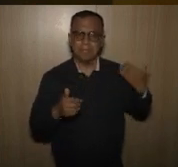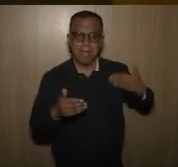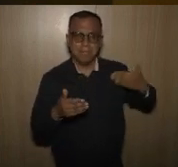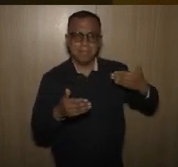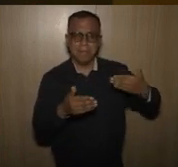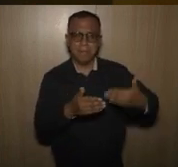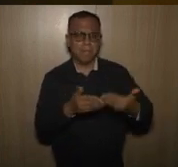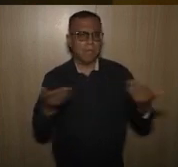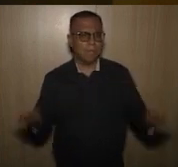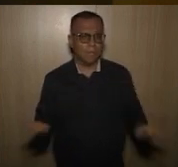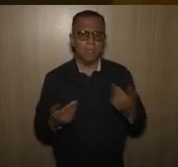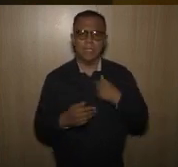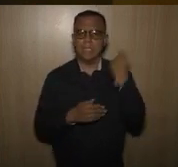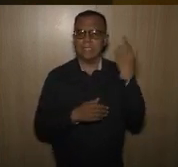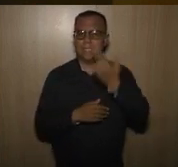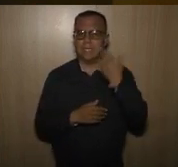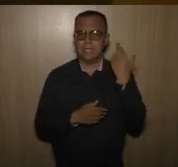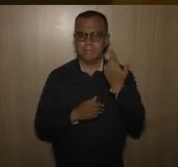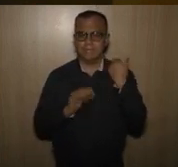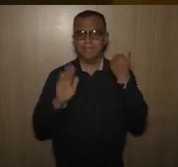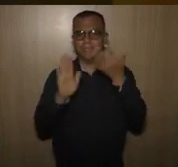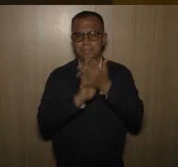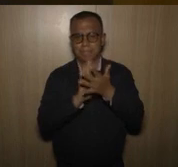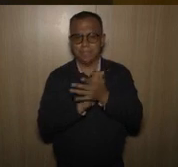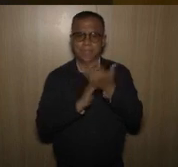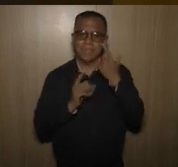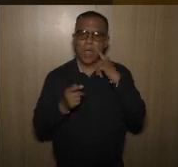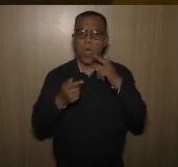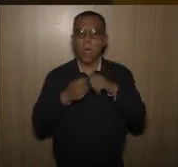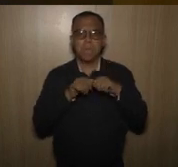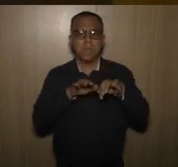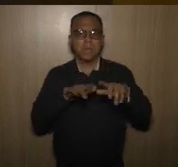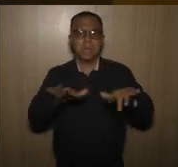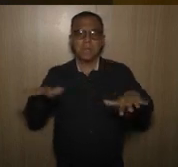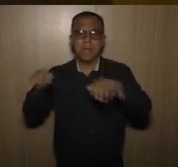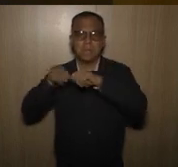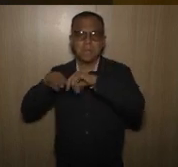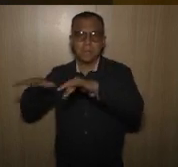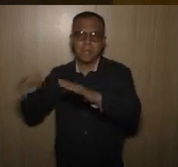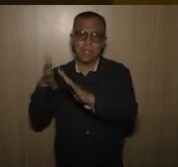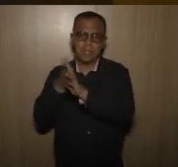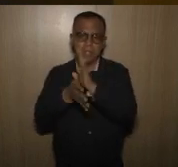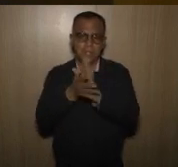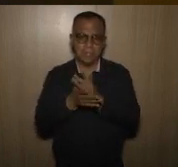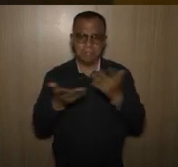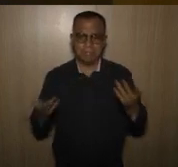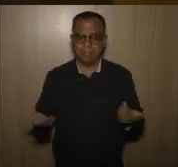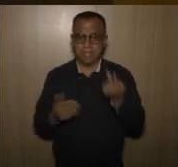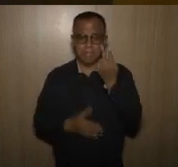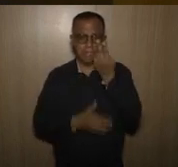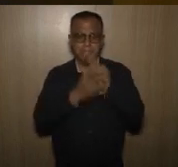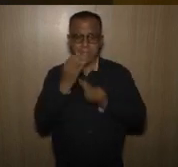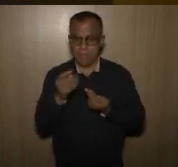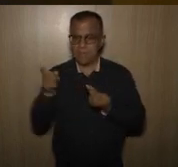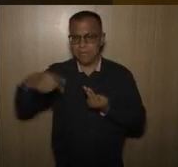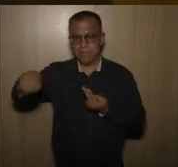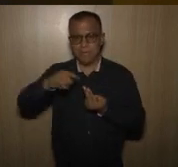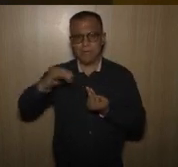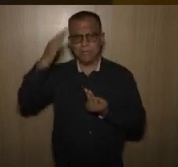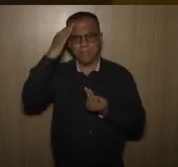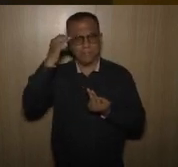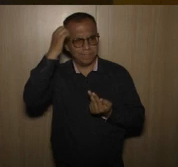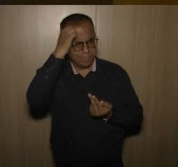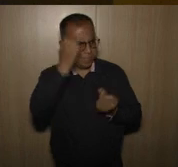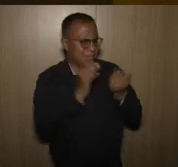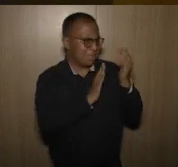y es la redundancia de la información, la proliferación de datos. los pares académicos se quejaban que había muchos datos